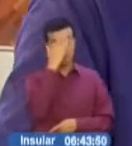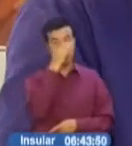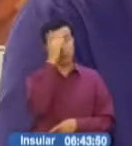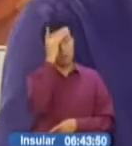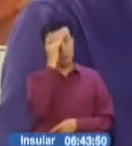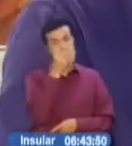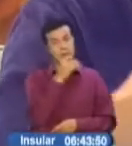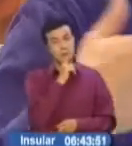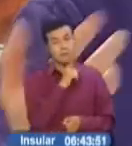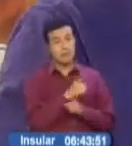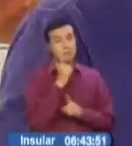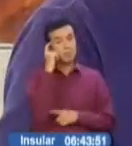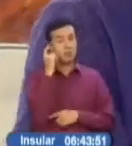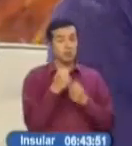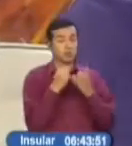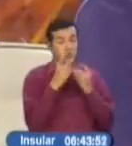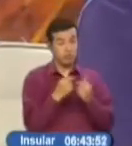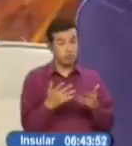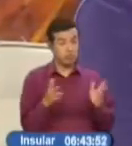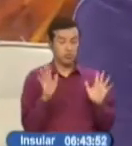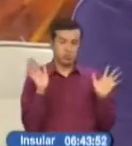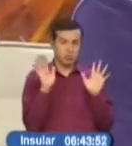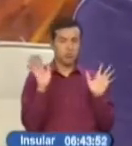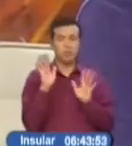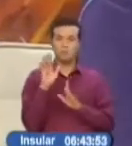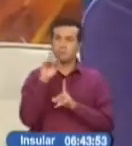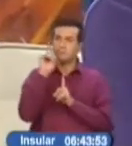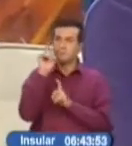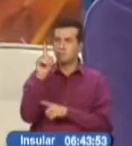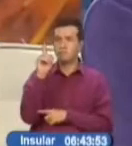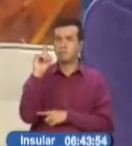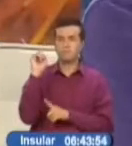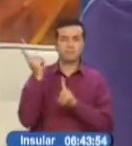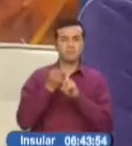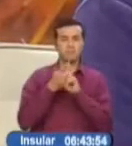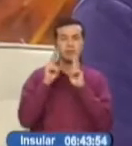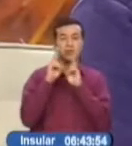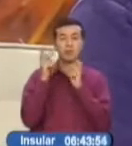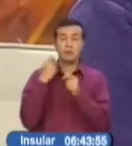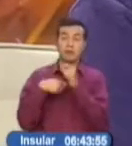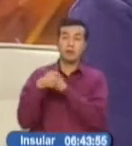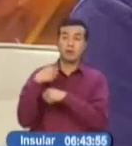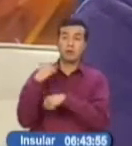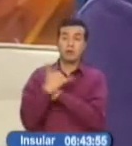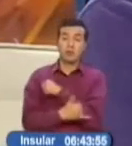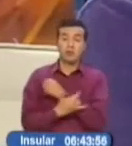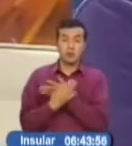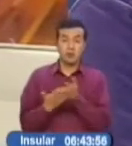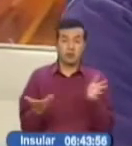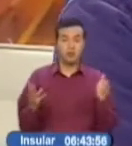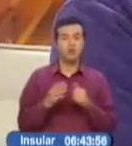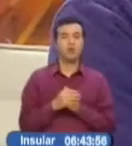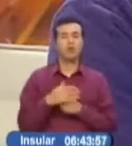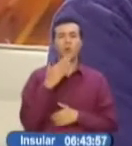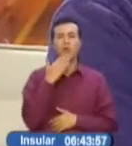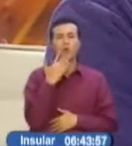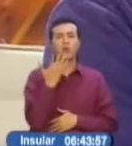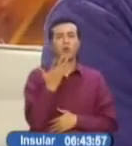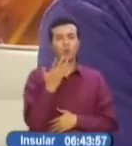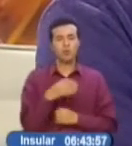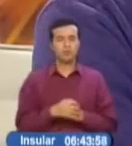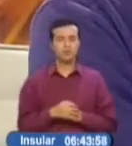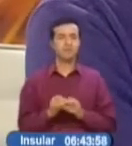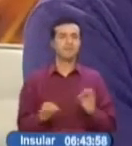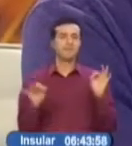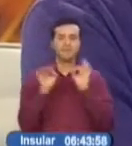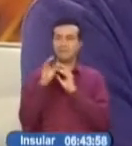legítimo, para mí no es la solución estructural. Pero vamos a lo siguiente, vamos a lo primero, el tema de las exportaciones. Pero para poder diversificar se